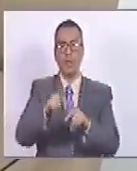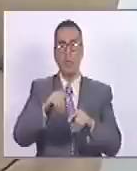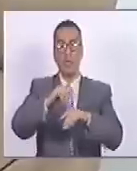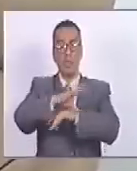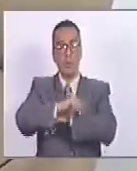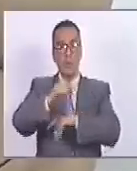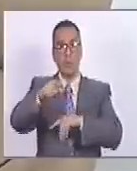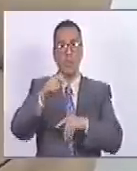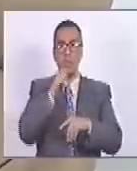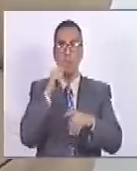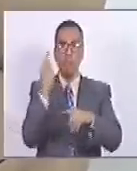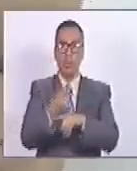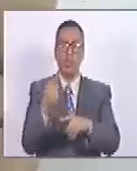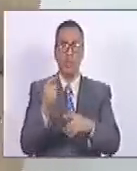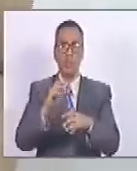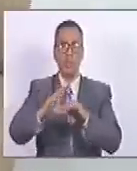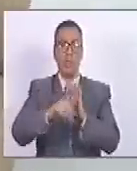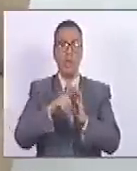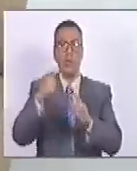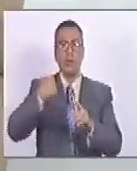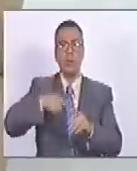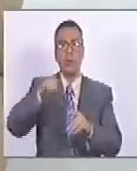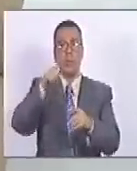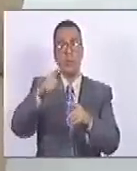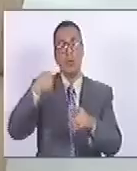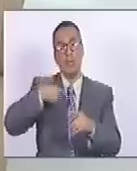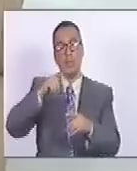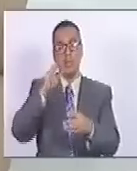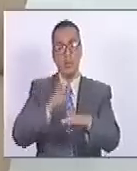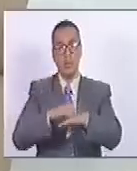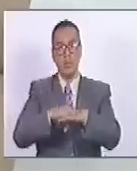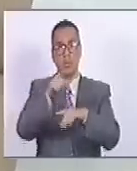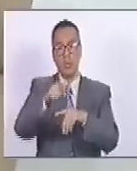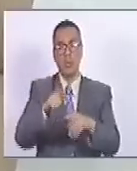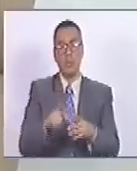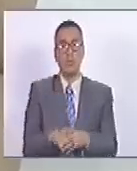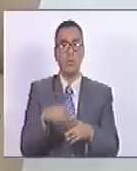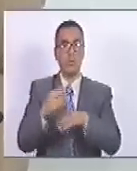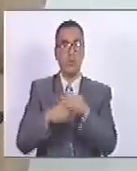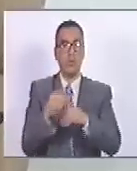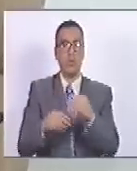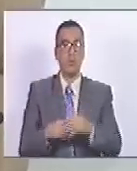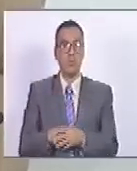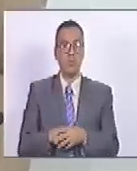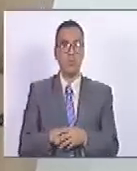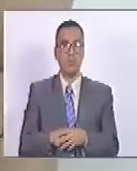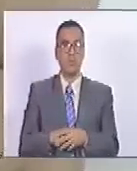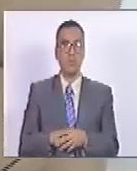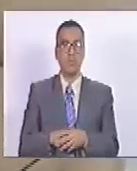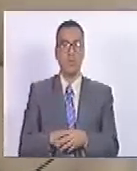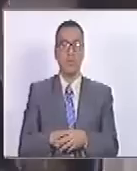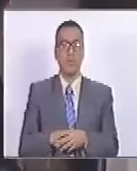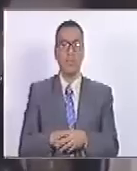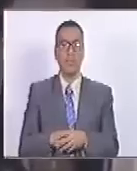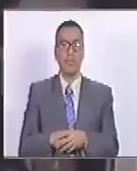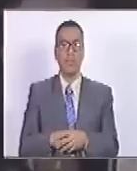delito. Y quien comete un delito tiene que atenerse a las consecuencias de ese delito que cometió.